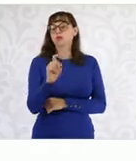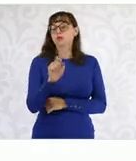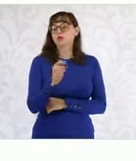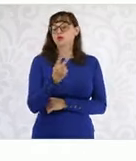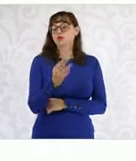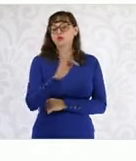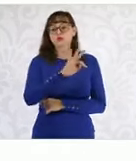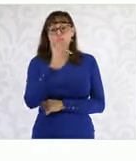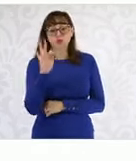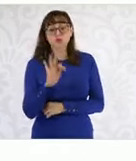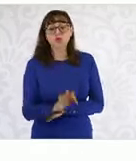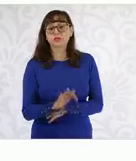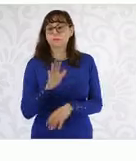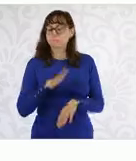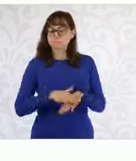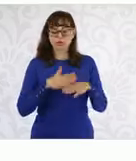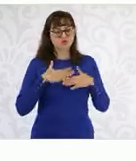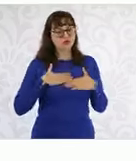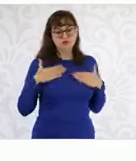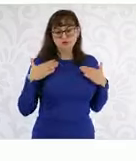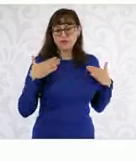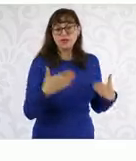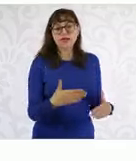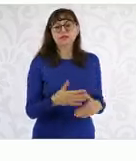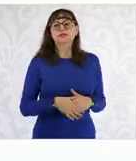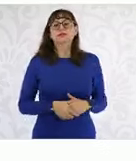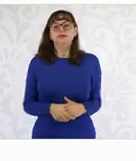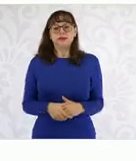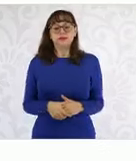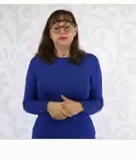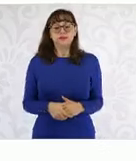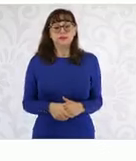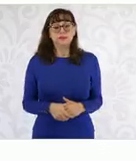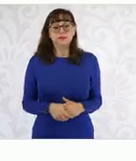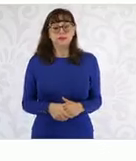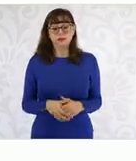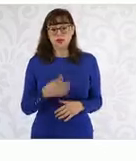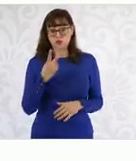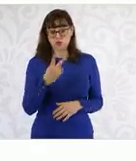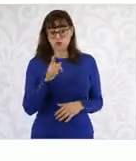89.2%, la institución de mayor confianza, y que incrementó